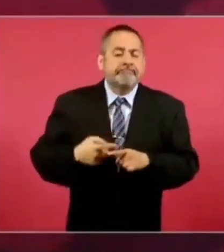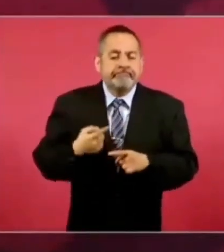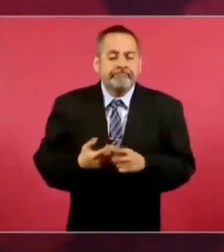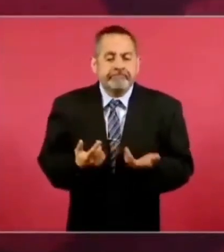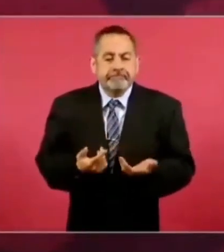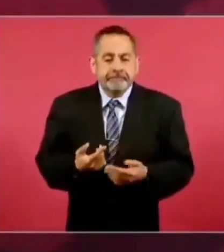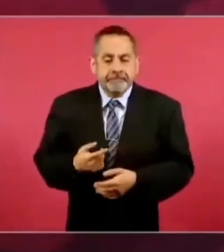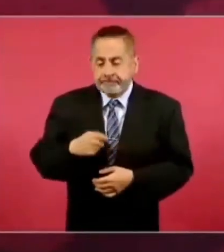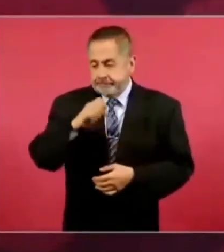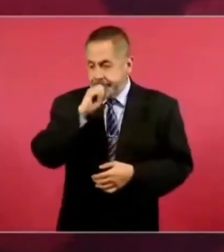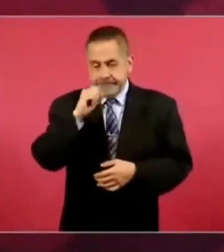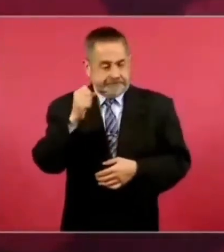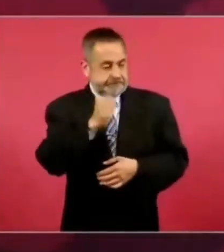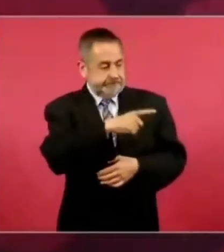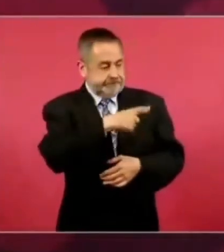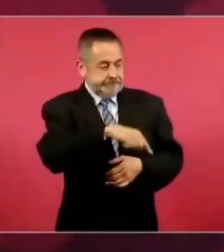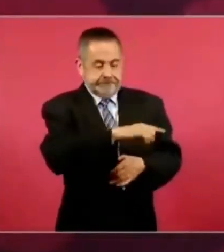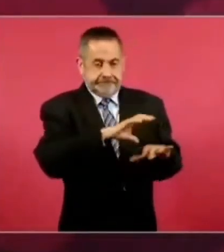de